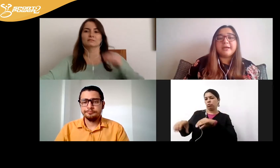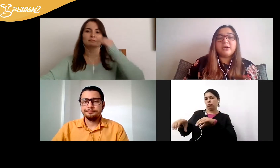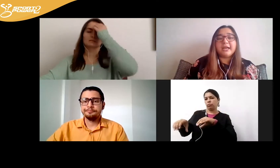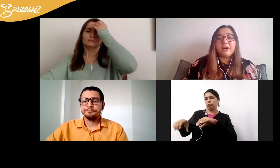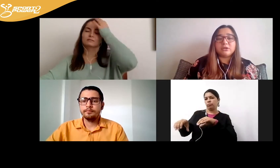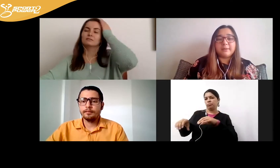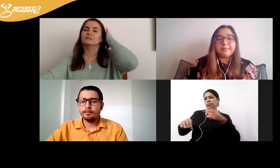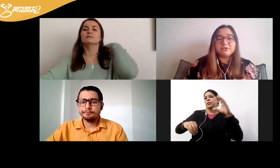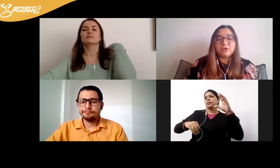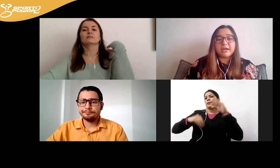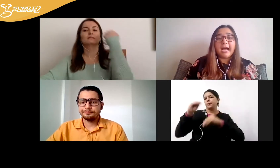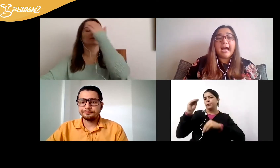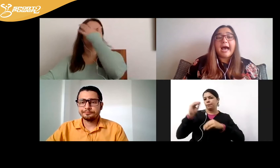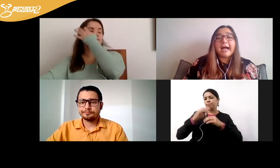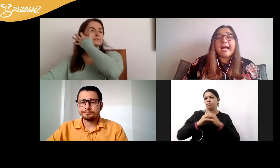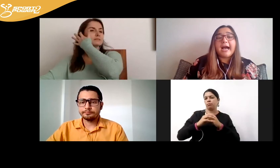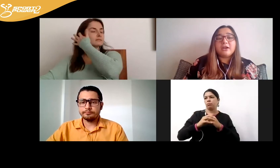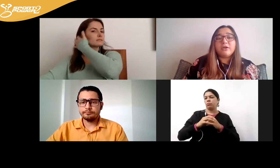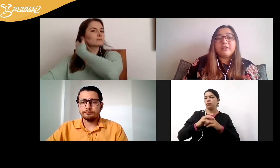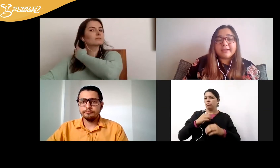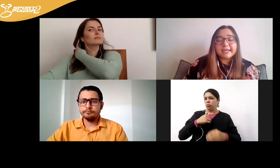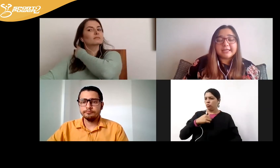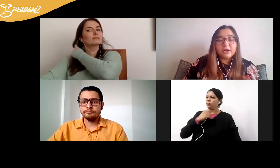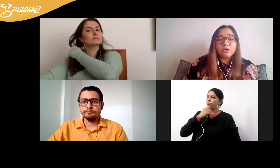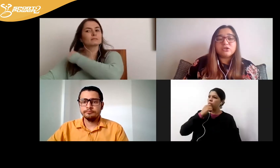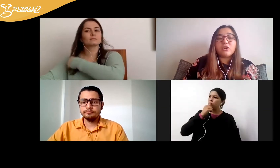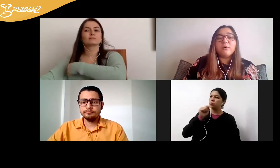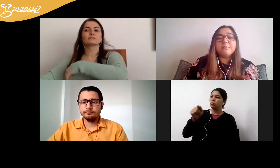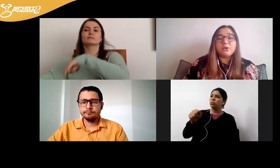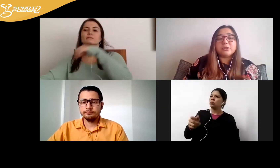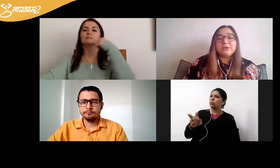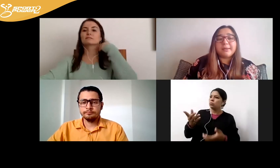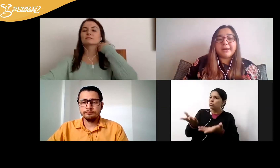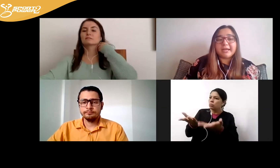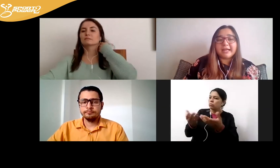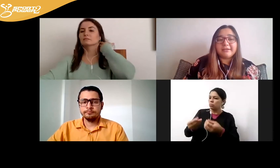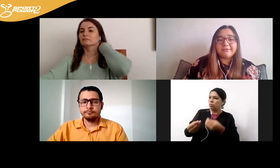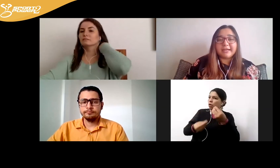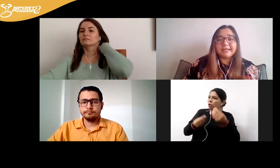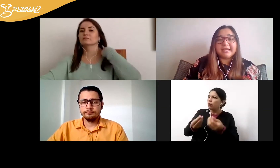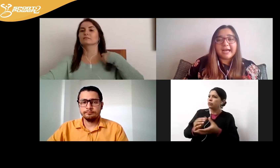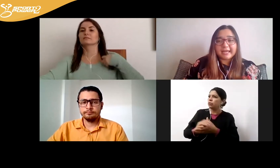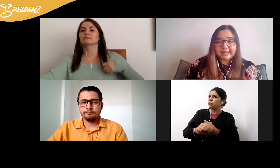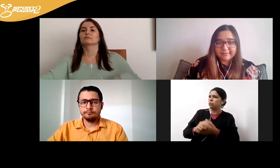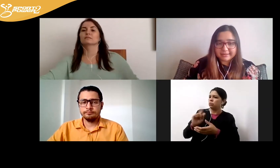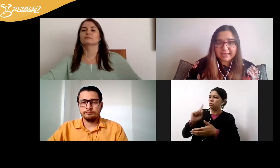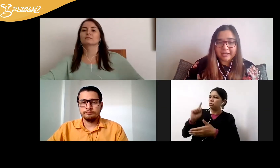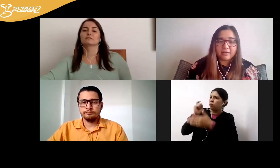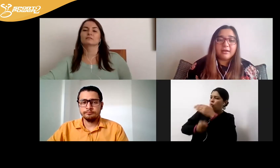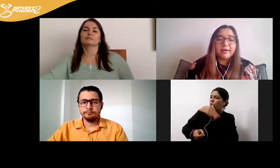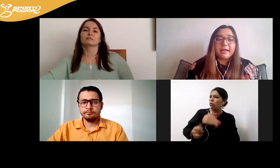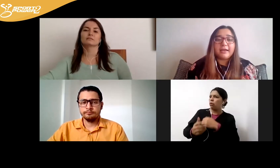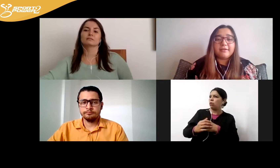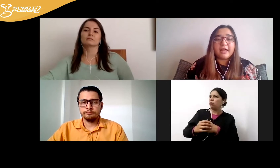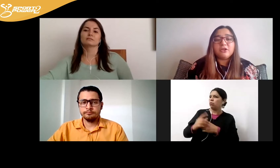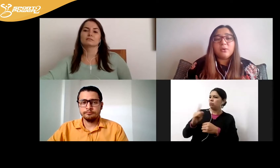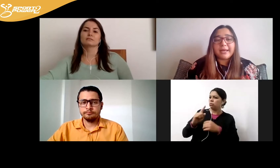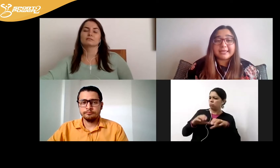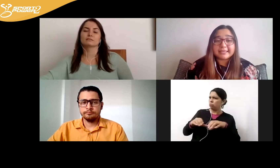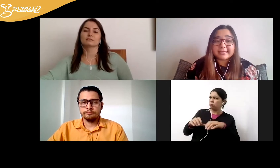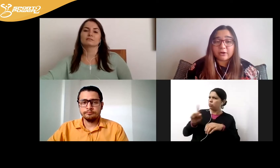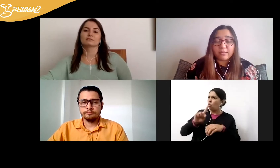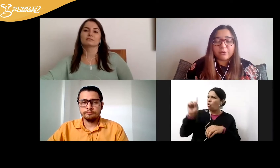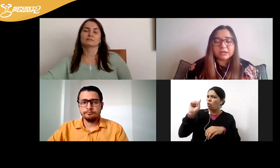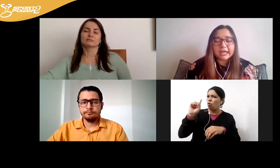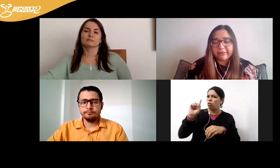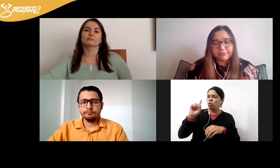yo espero que la otra persona haga algo diferente o se comporte de una manera diferente a la que me está dando o a la